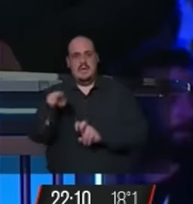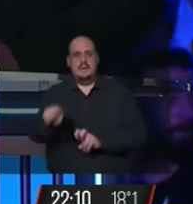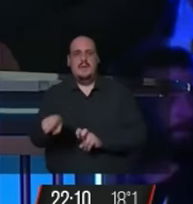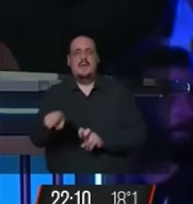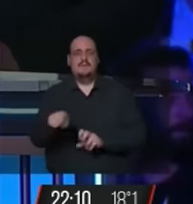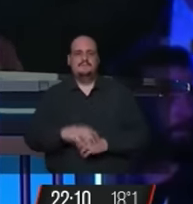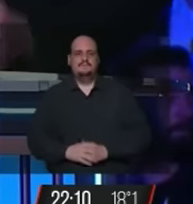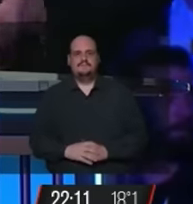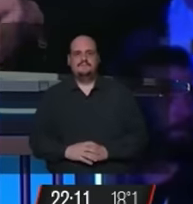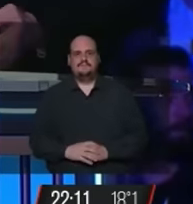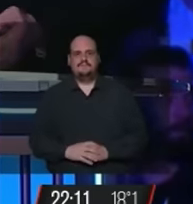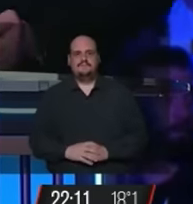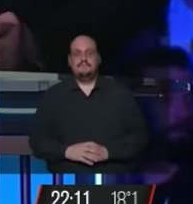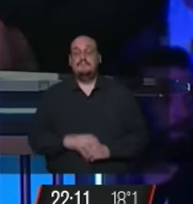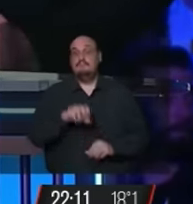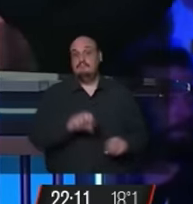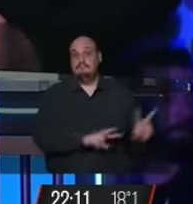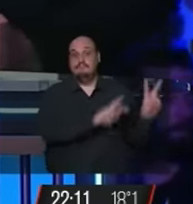temático de esta noche. Y